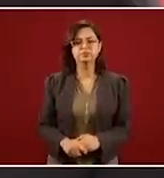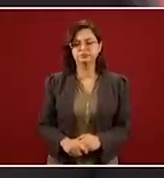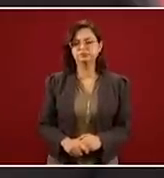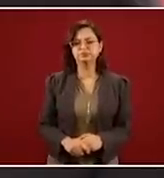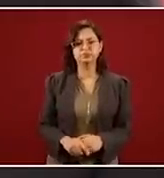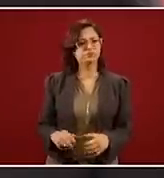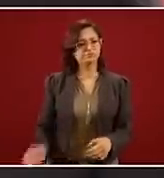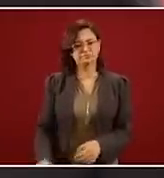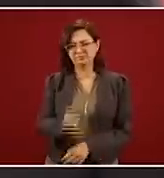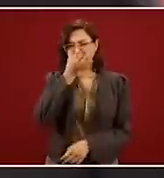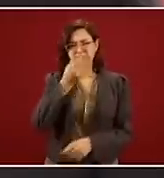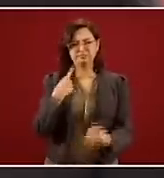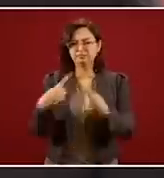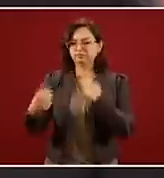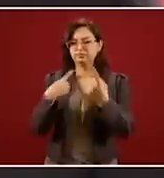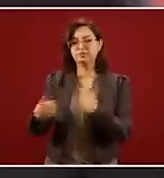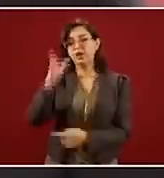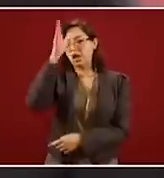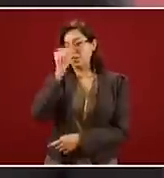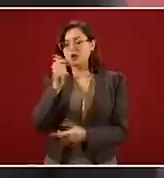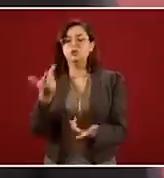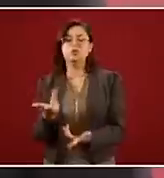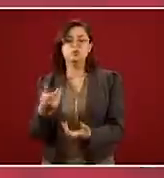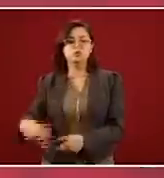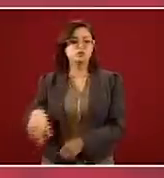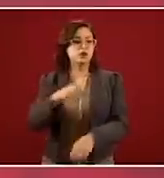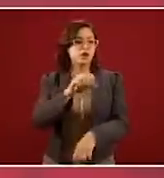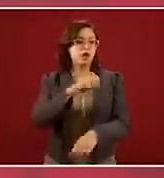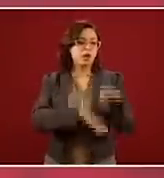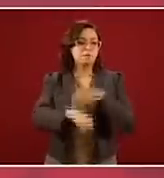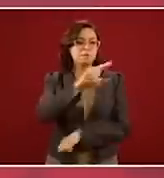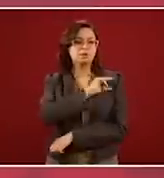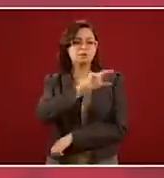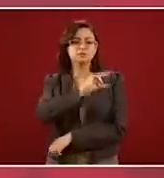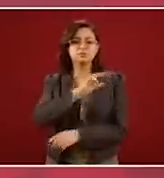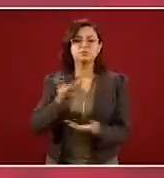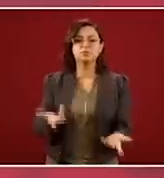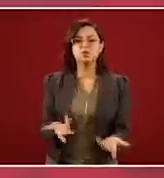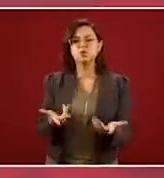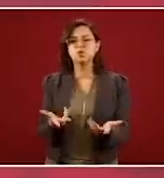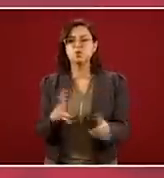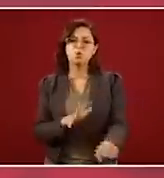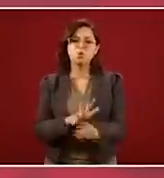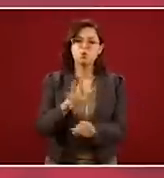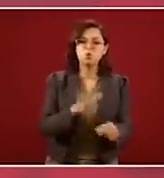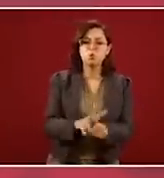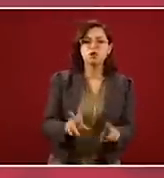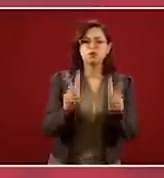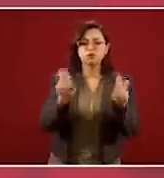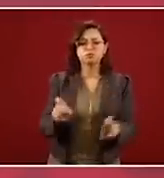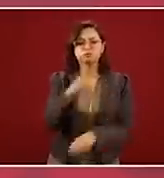un acuerdo con el sector privado, definiendo muy bien los campos en que pueden